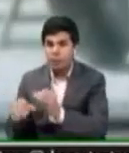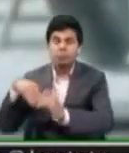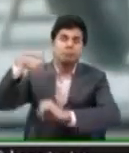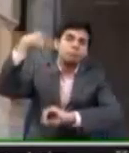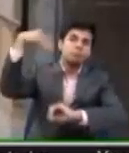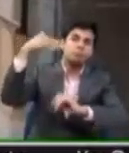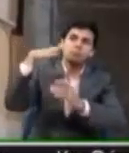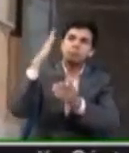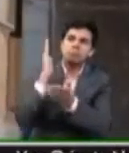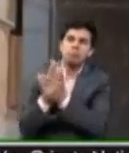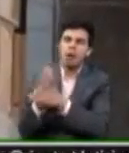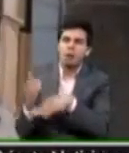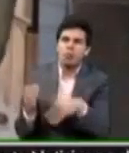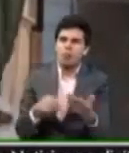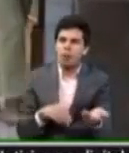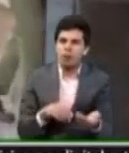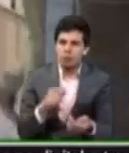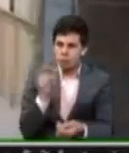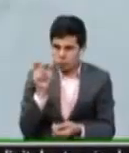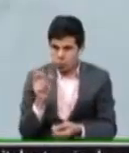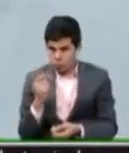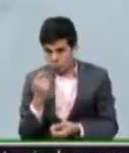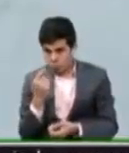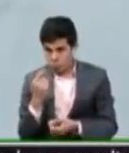muerte se cierne sobre uno de ellos.